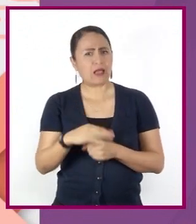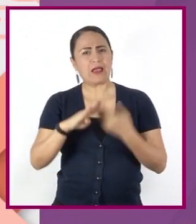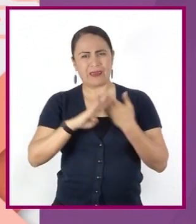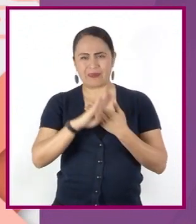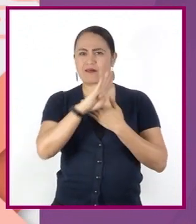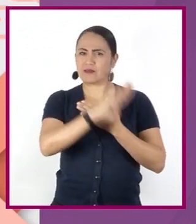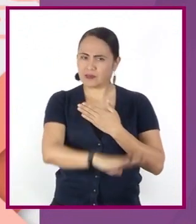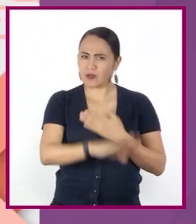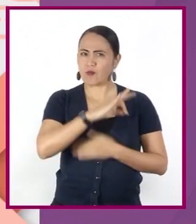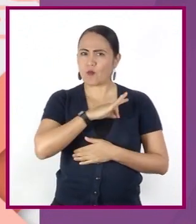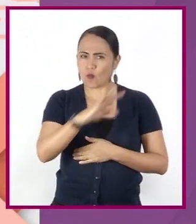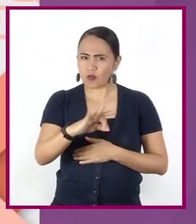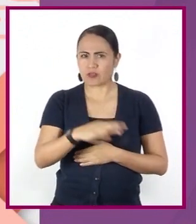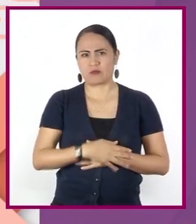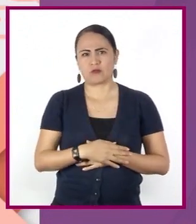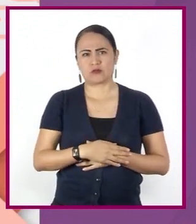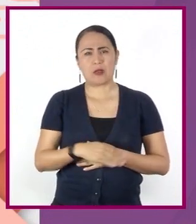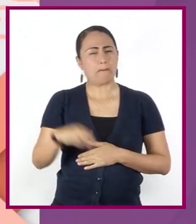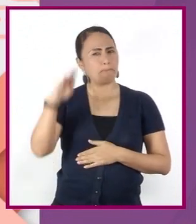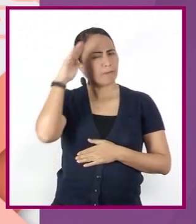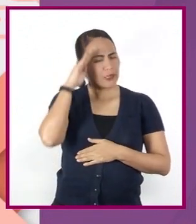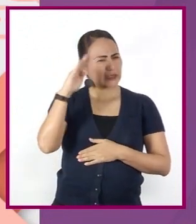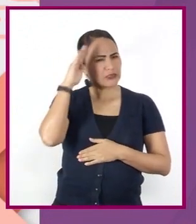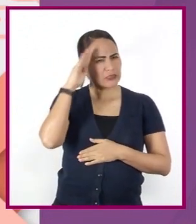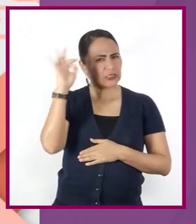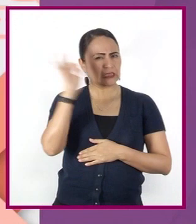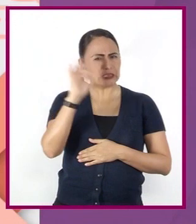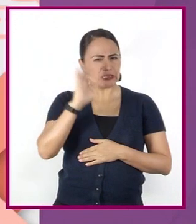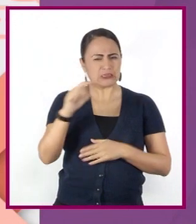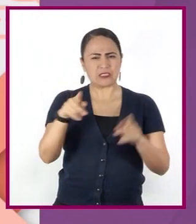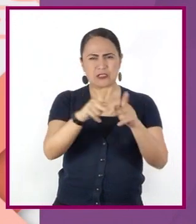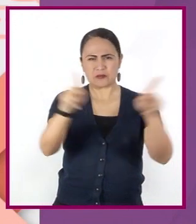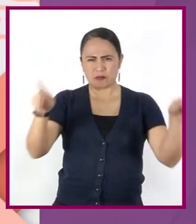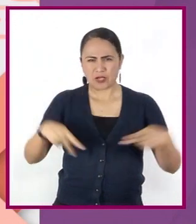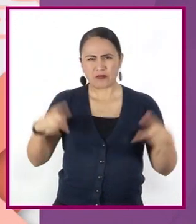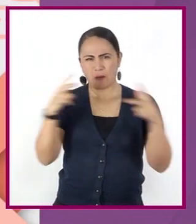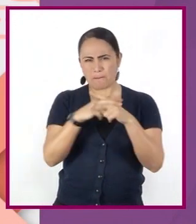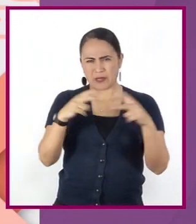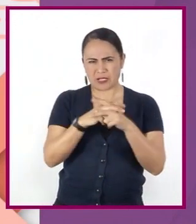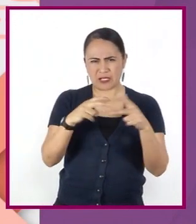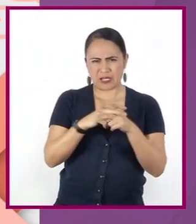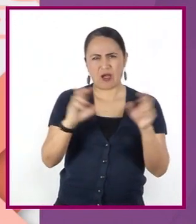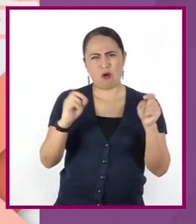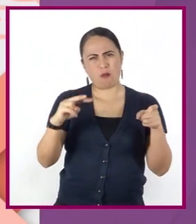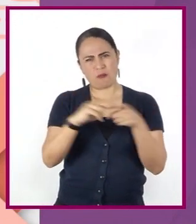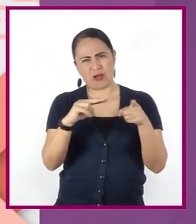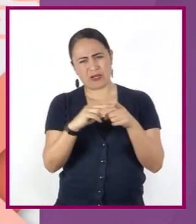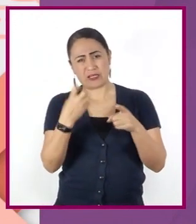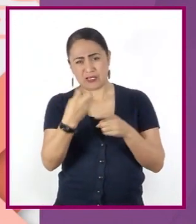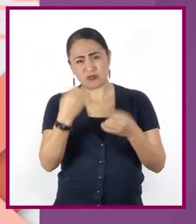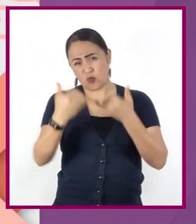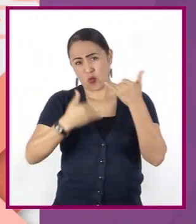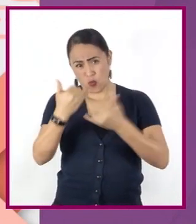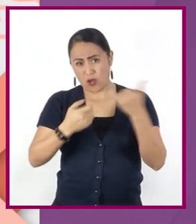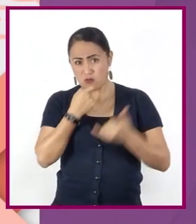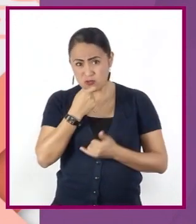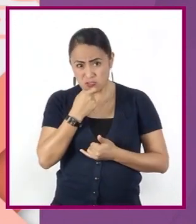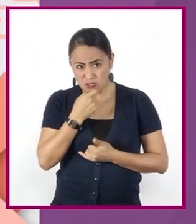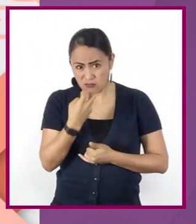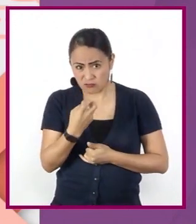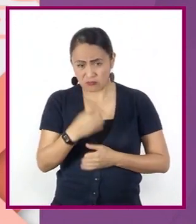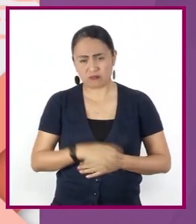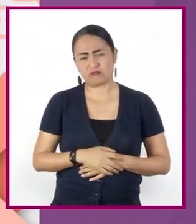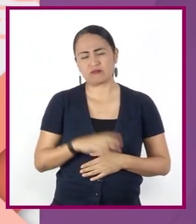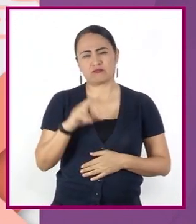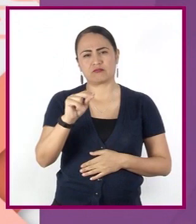maltrato. Nada de pensar que las peleas en el patio o el parque son cosas de niños. Ahora,